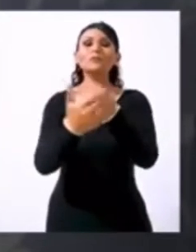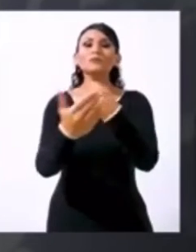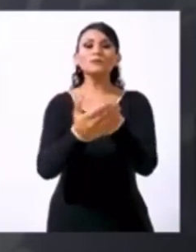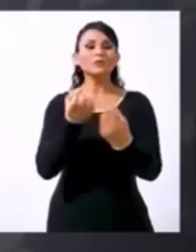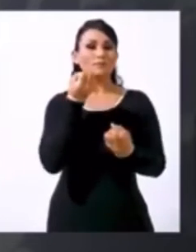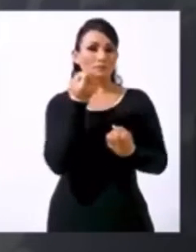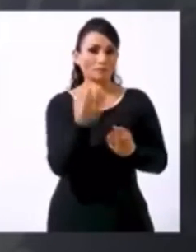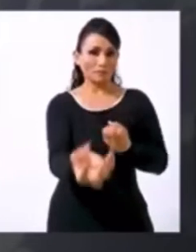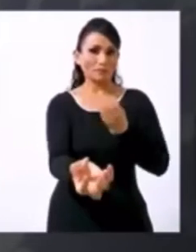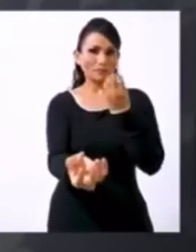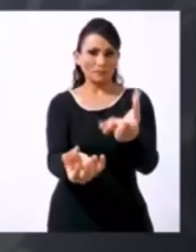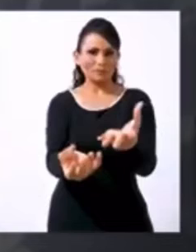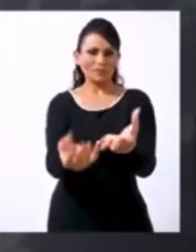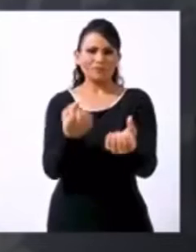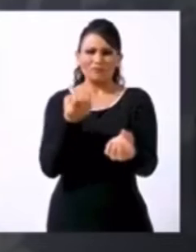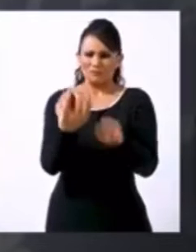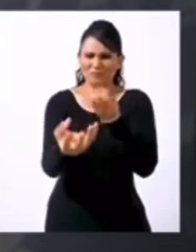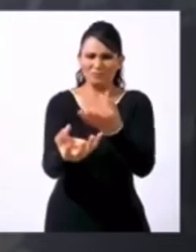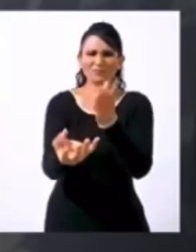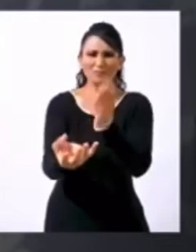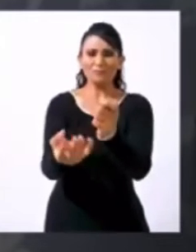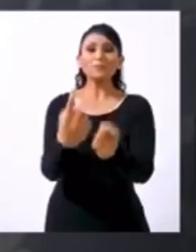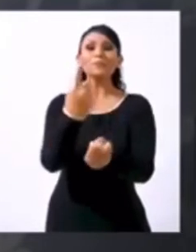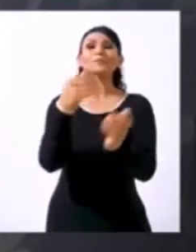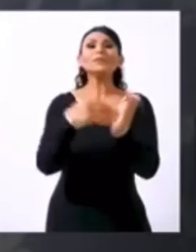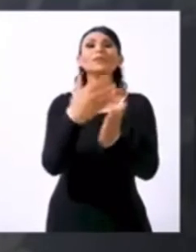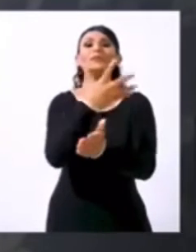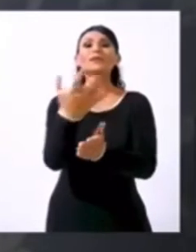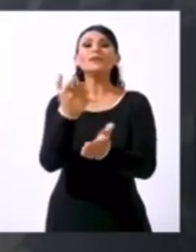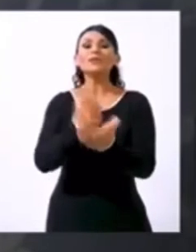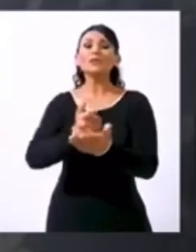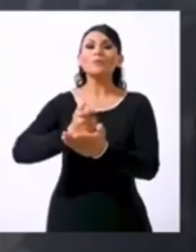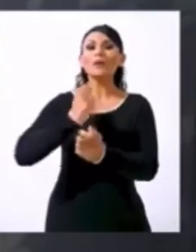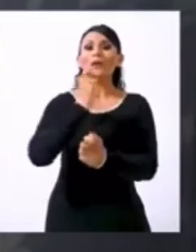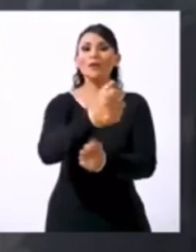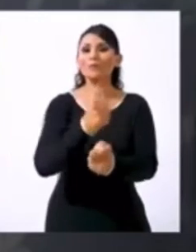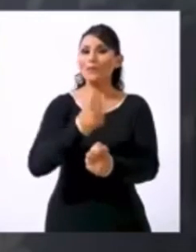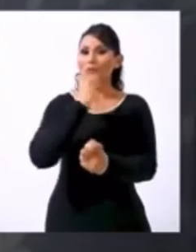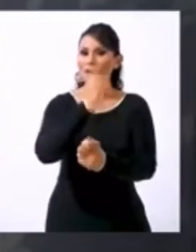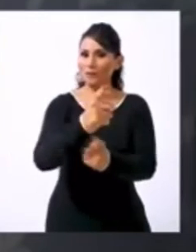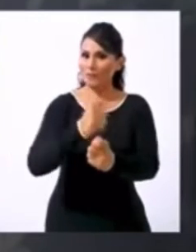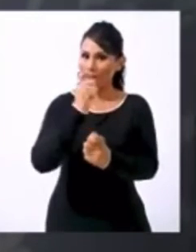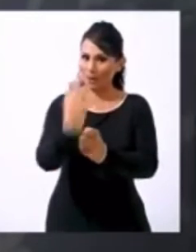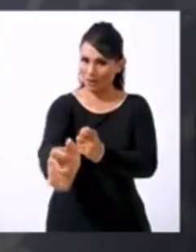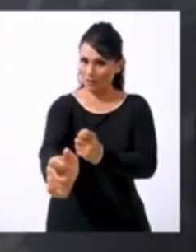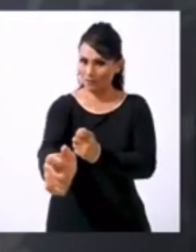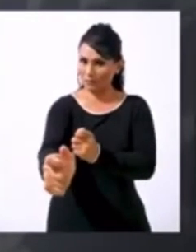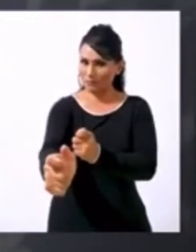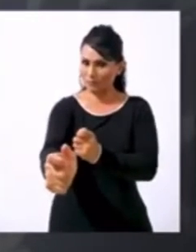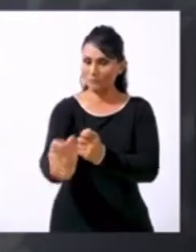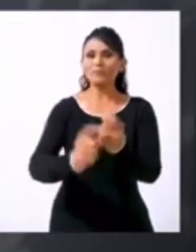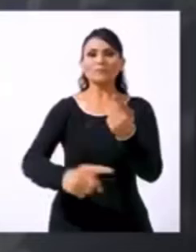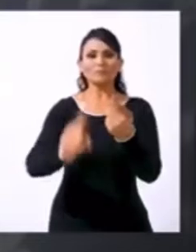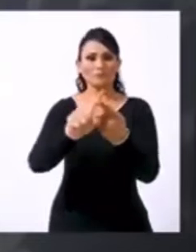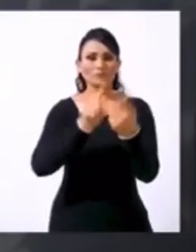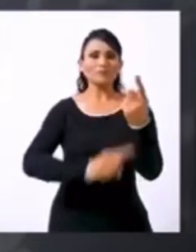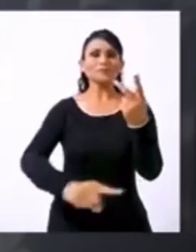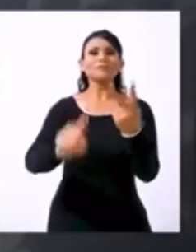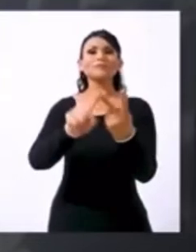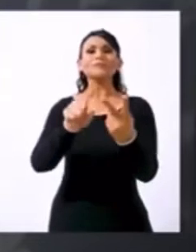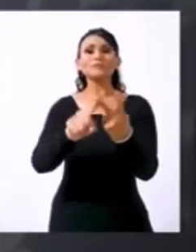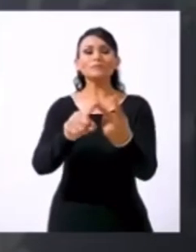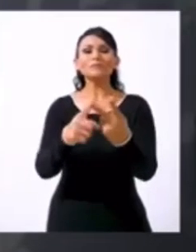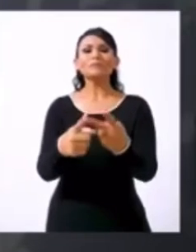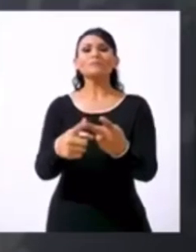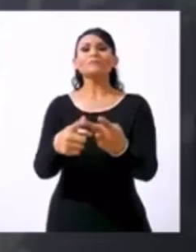recibirán 1.500 pesos semanales por desempeñar un trabajo de beneficio social. Dos, fortalecer